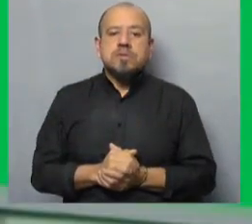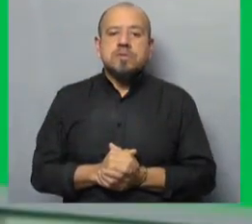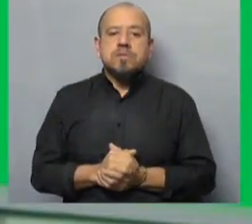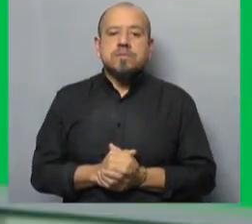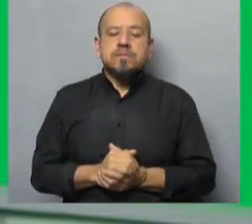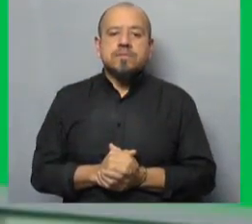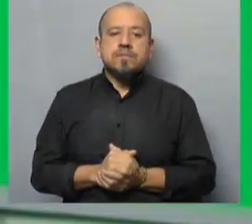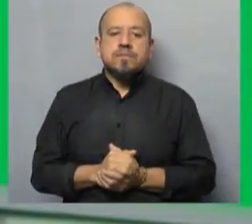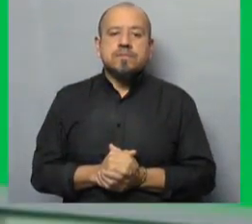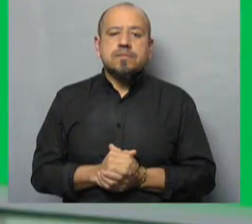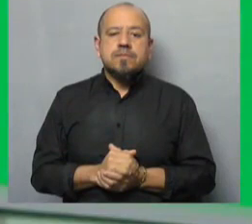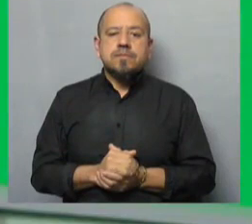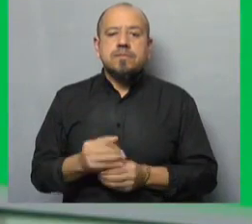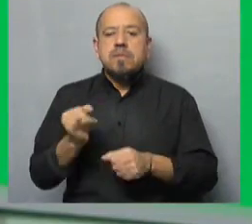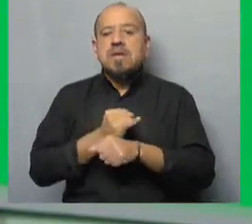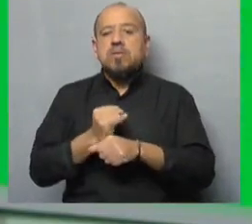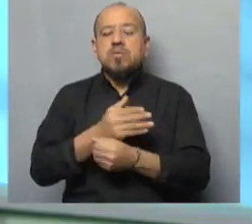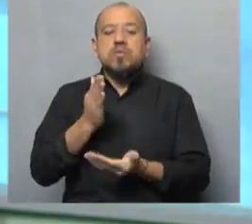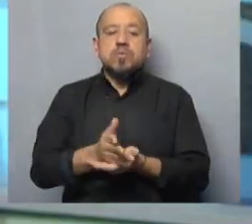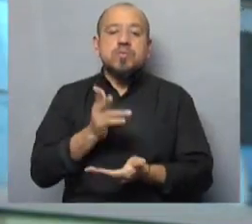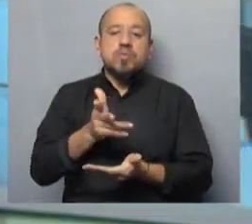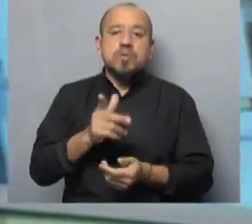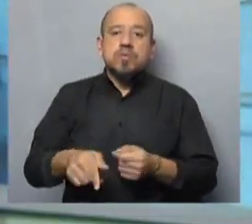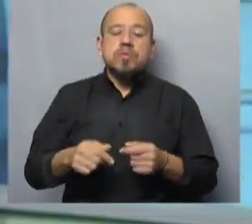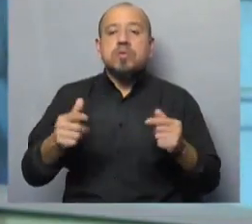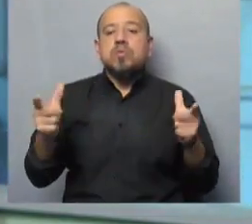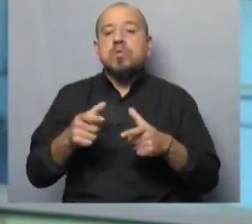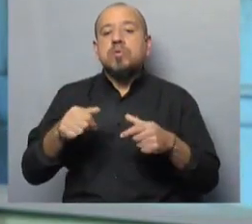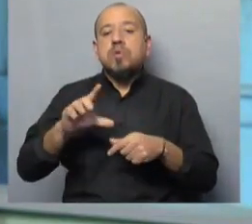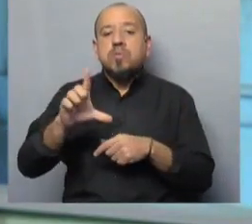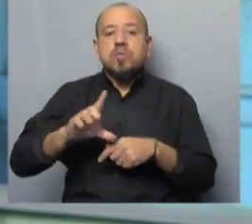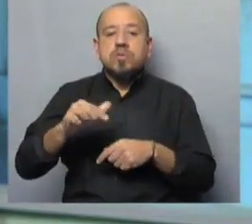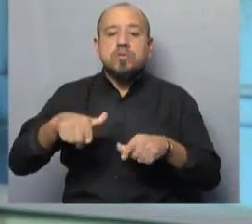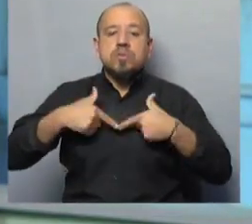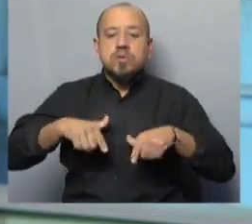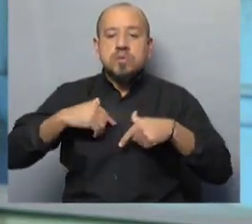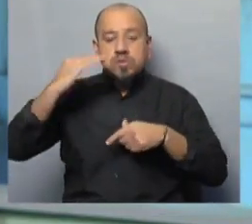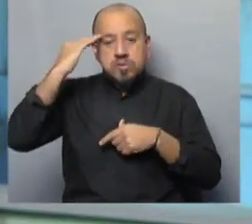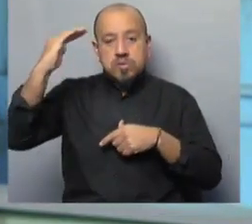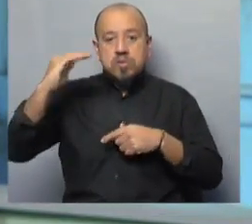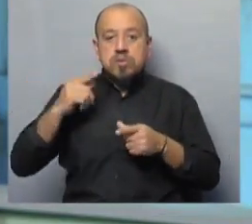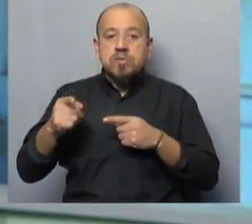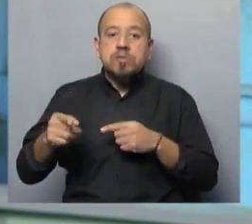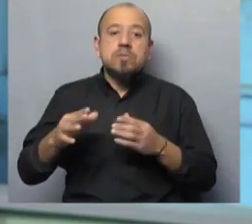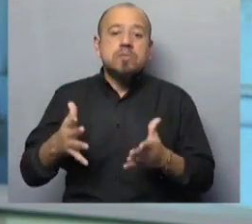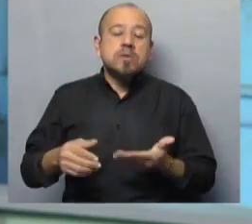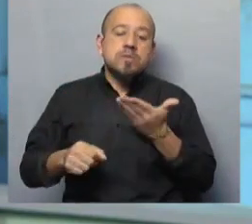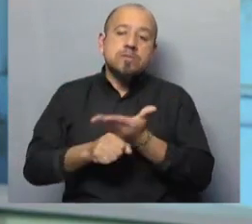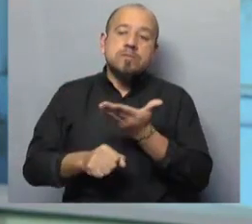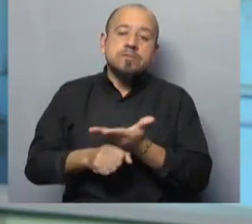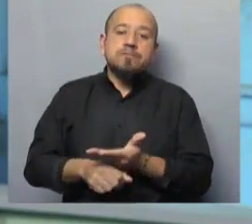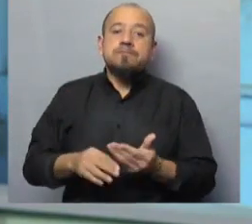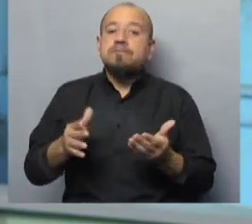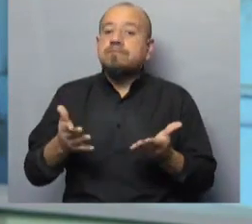integrantes de la institución nacional de derechos humanos se van a reunir este lunes con el ministro de defensa nacional javier garcía para solicitarle